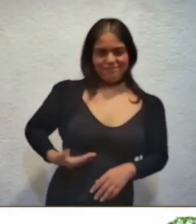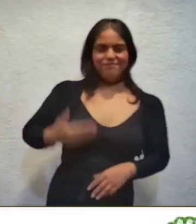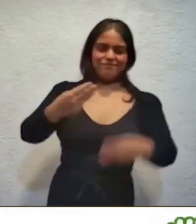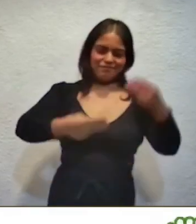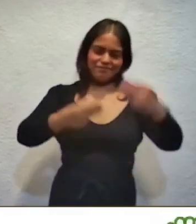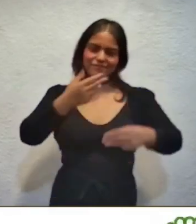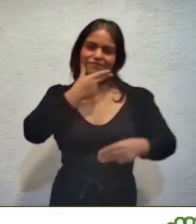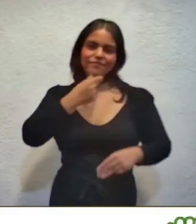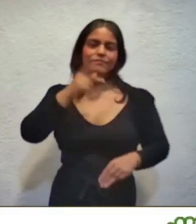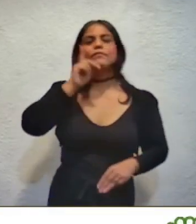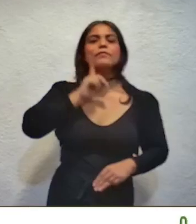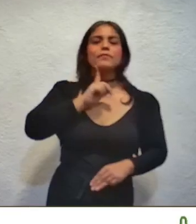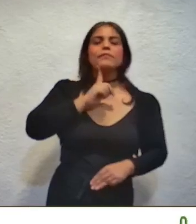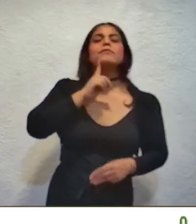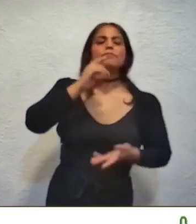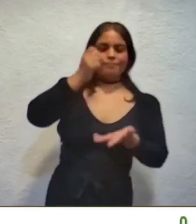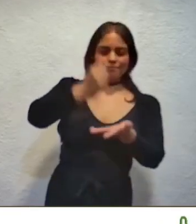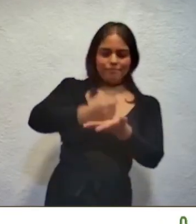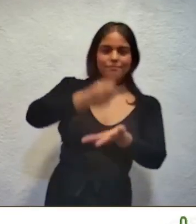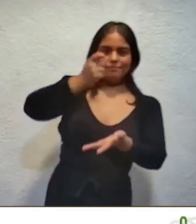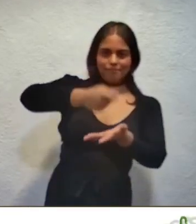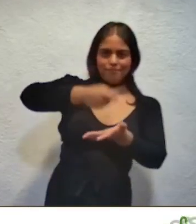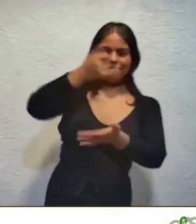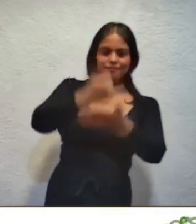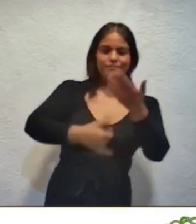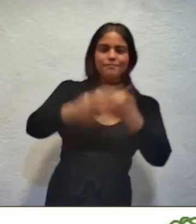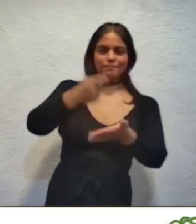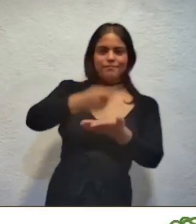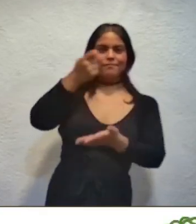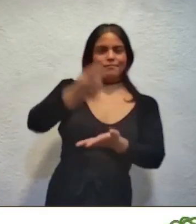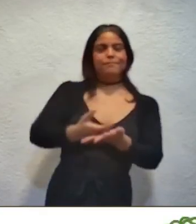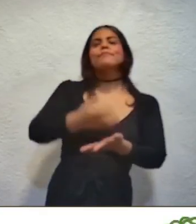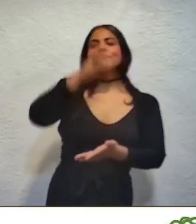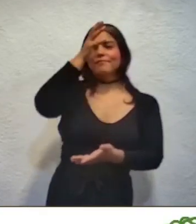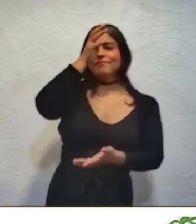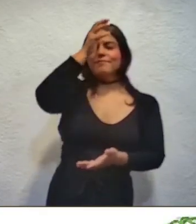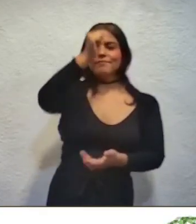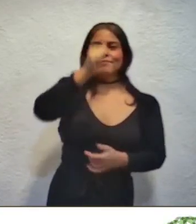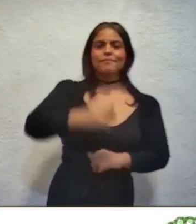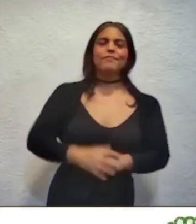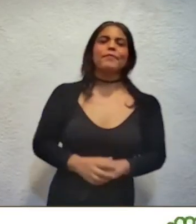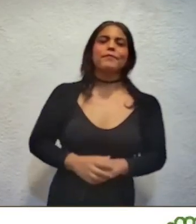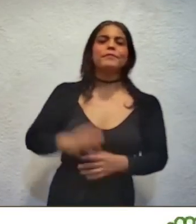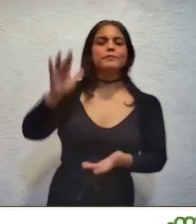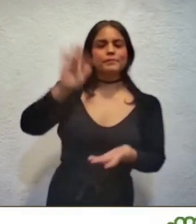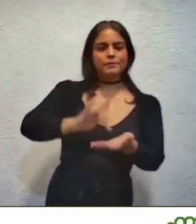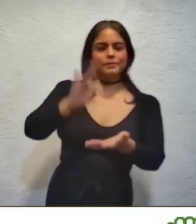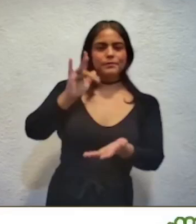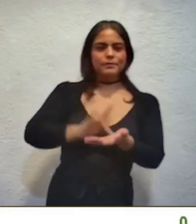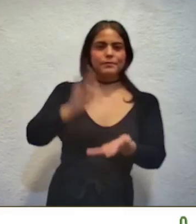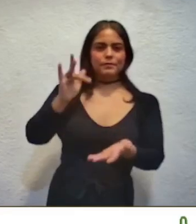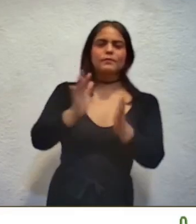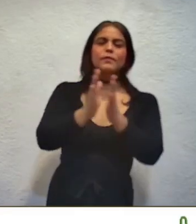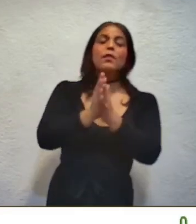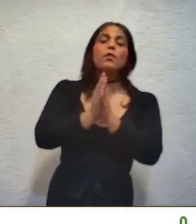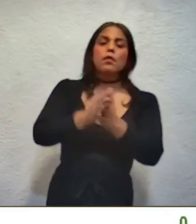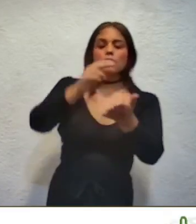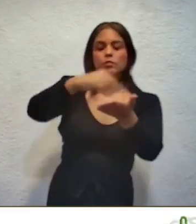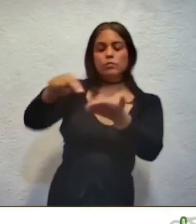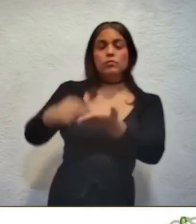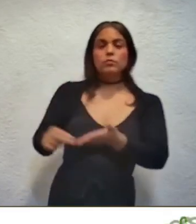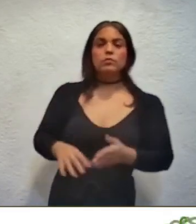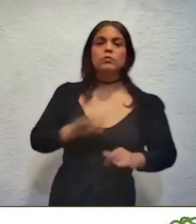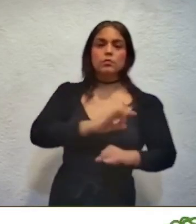magistrados, los proyectos de sentencia fueron aprobados por unanimidad de votos. Gracias, secretario. En consecuencia, sírvase recabar las firmas